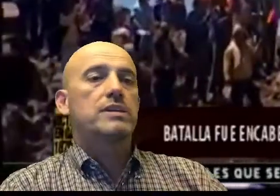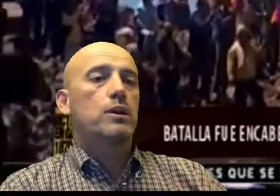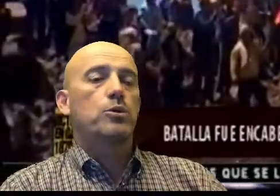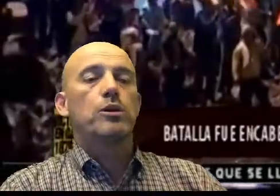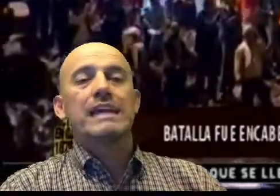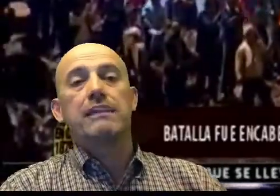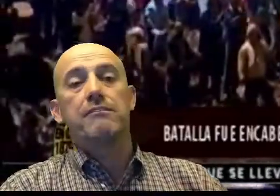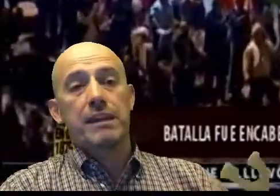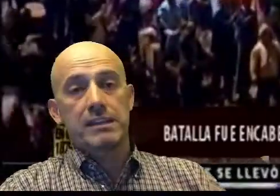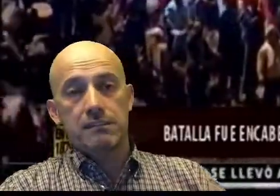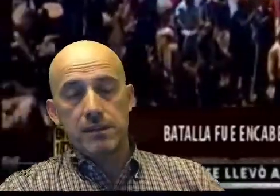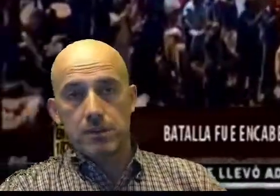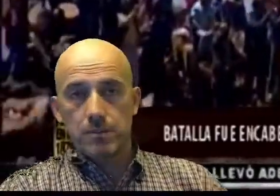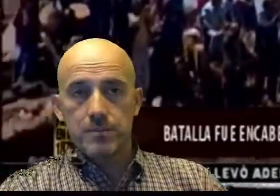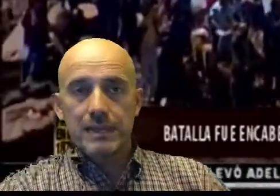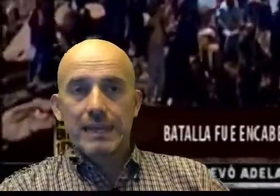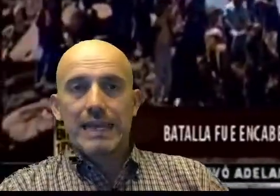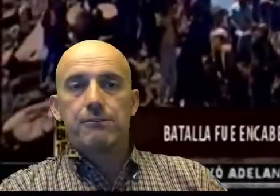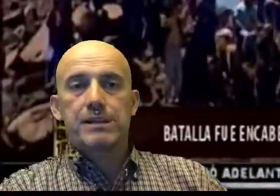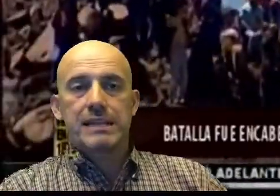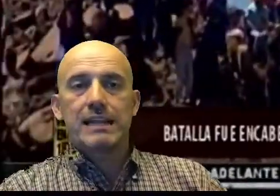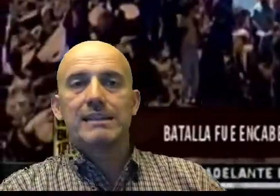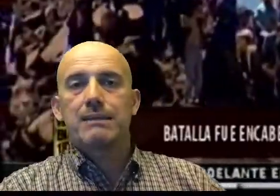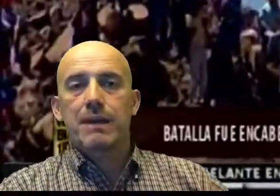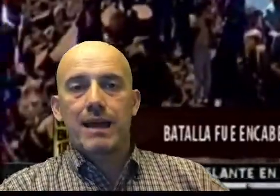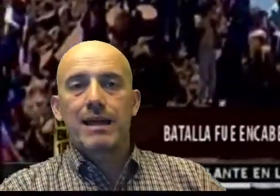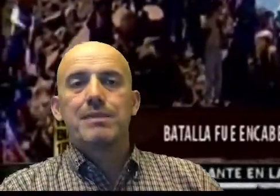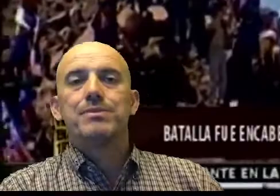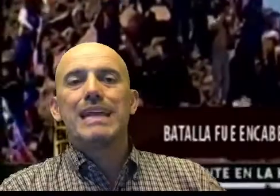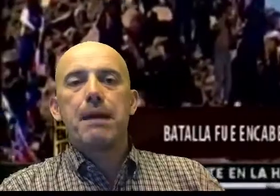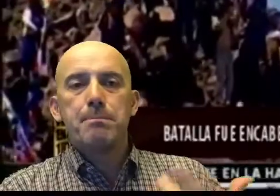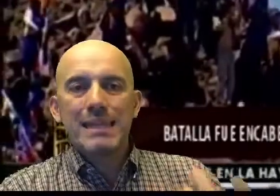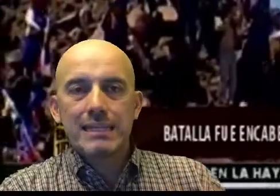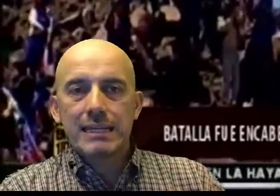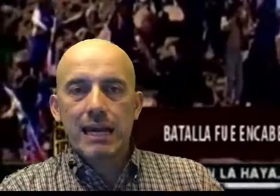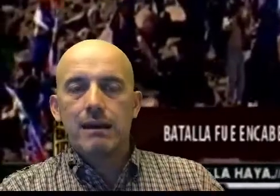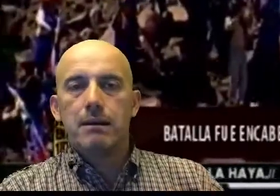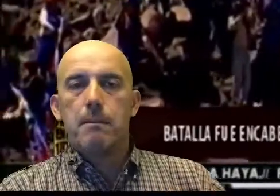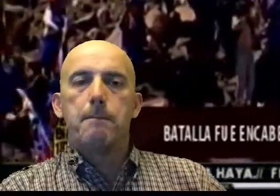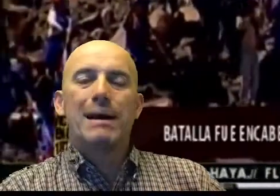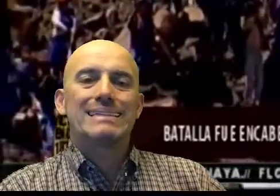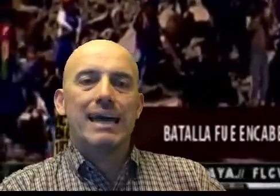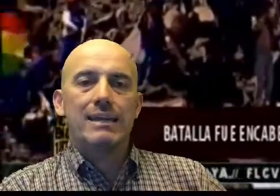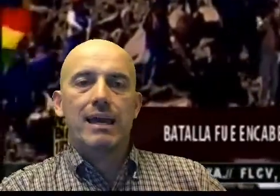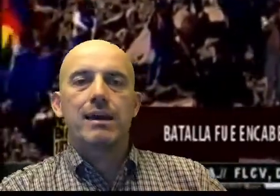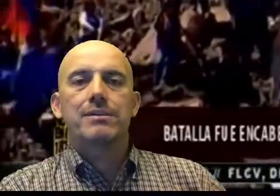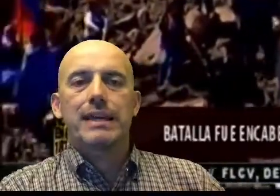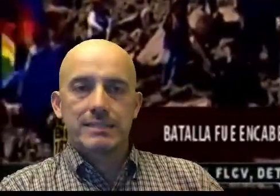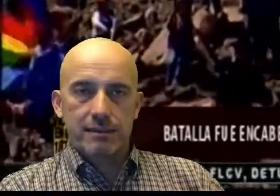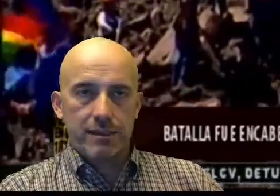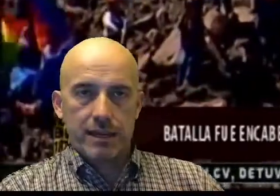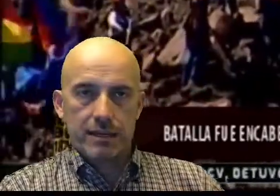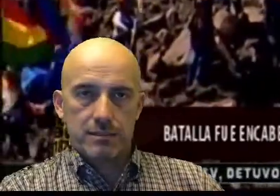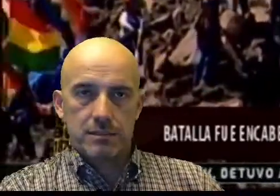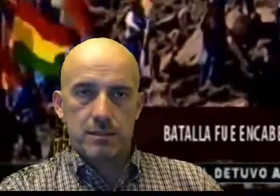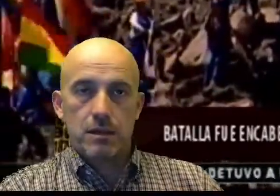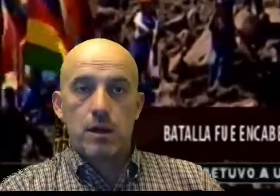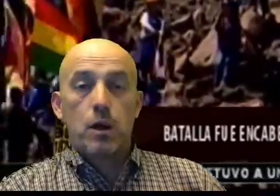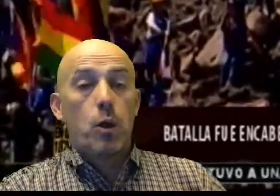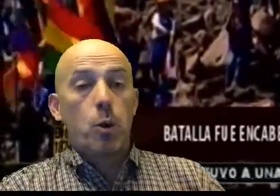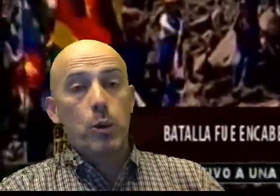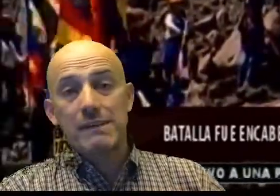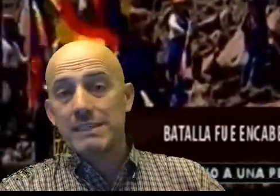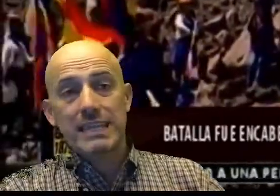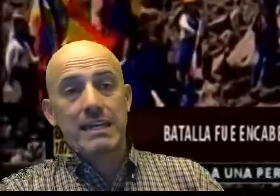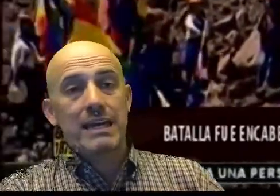un saludo a quienes ven este vídeo que abordará el tema de la mítica batalla de canchas blancas